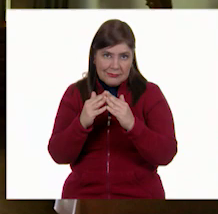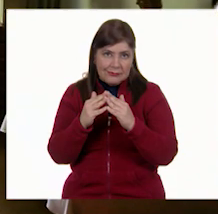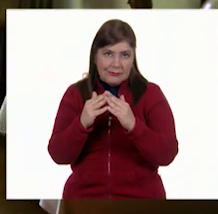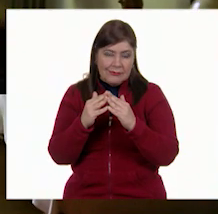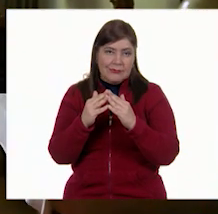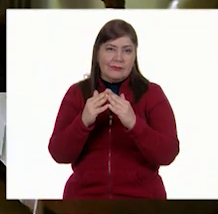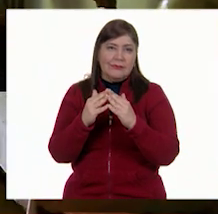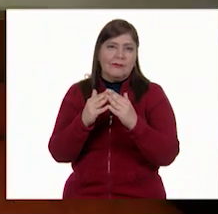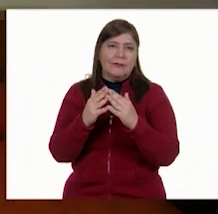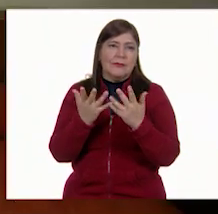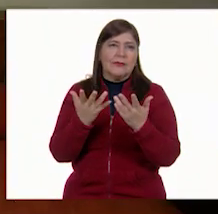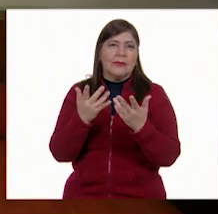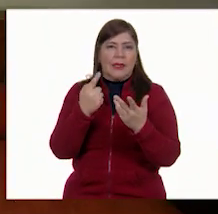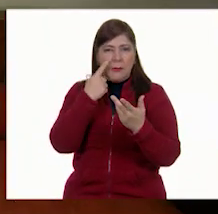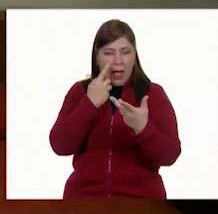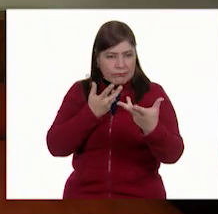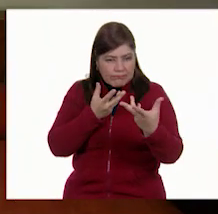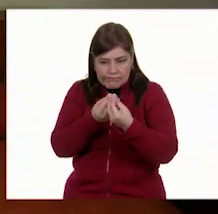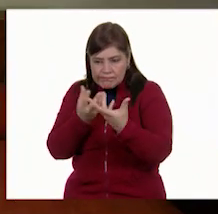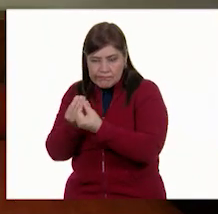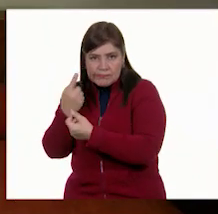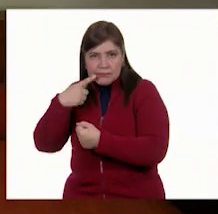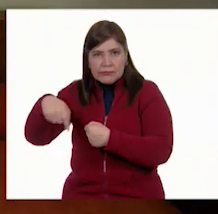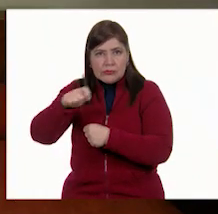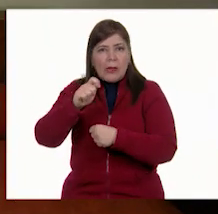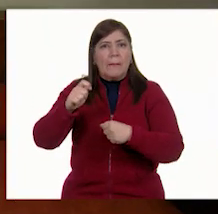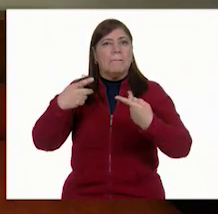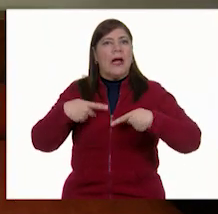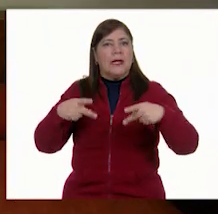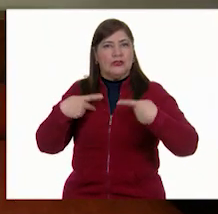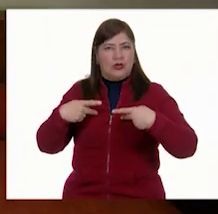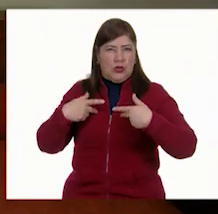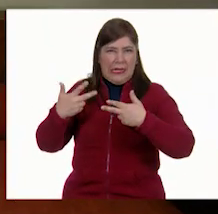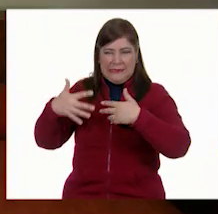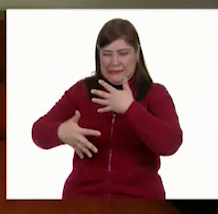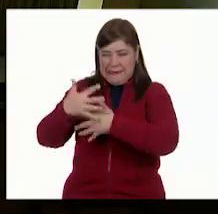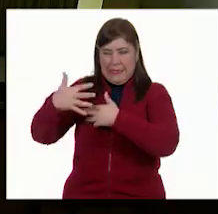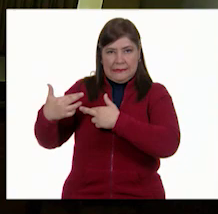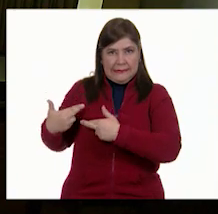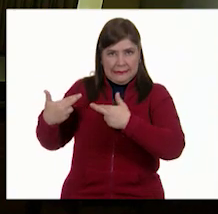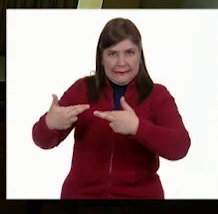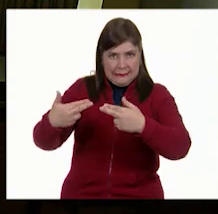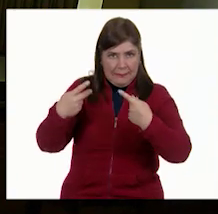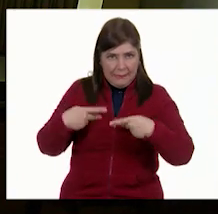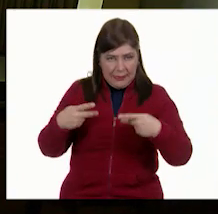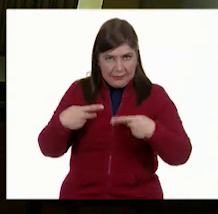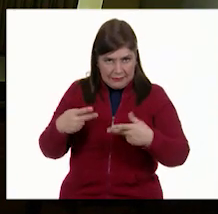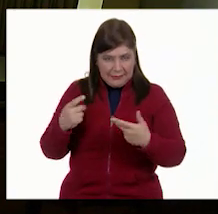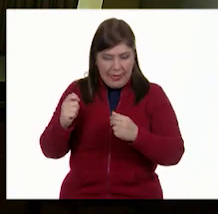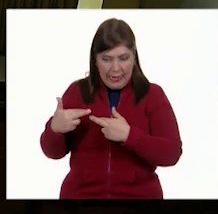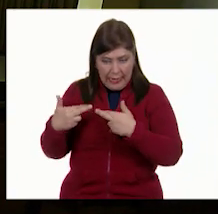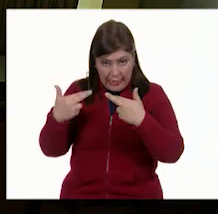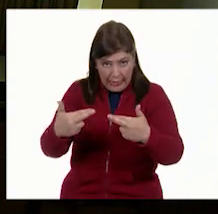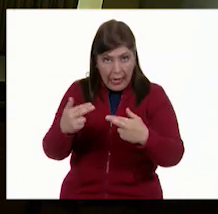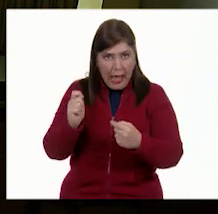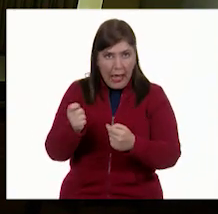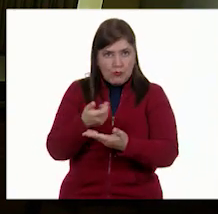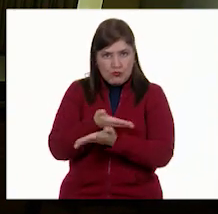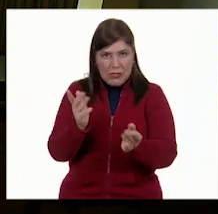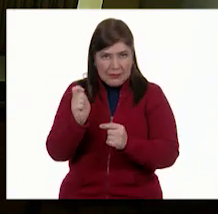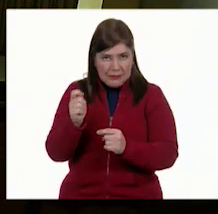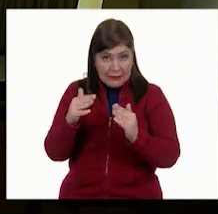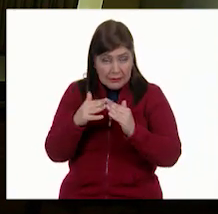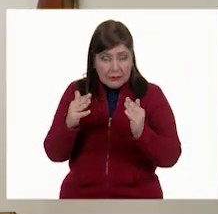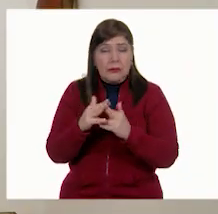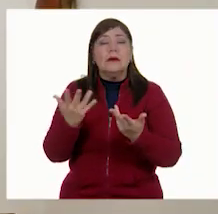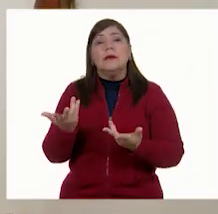Se juntaron varias personas de los herederos. Ya se había hecho después